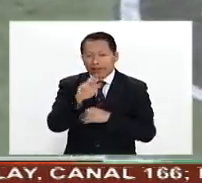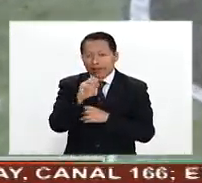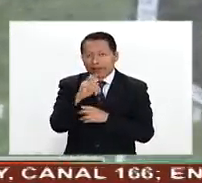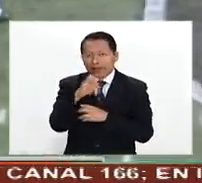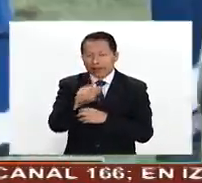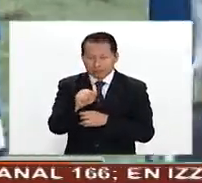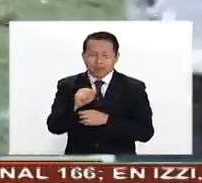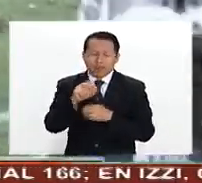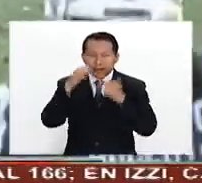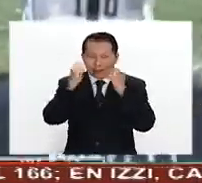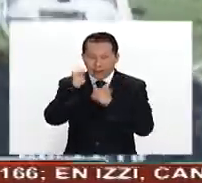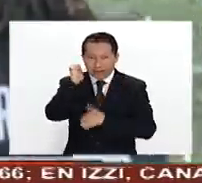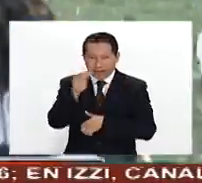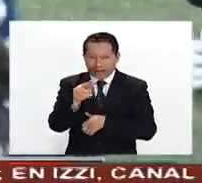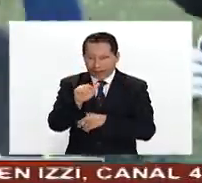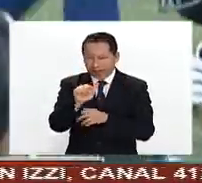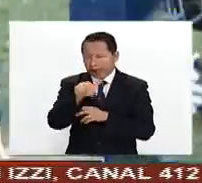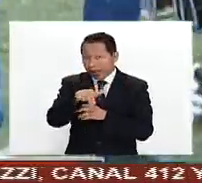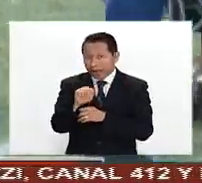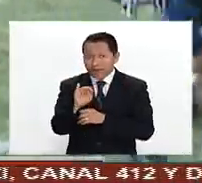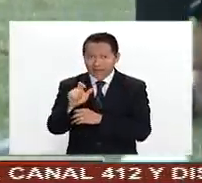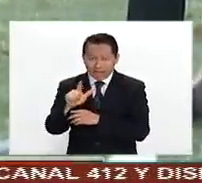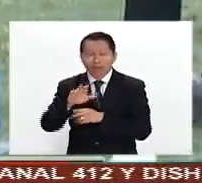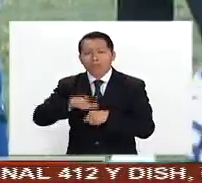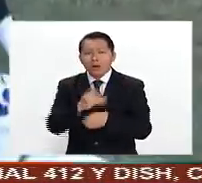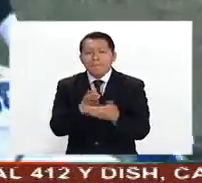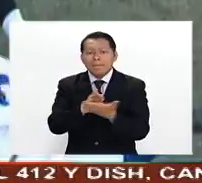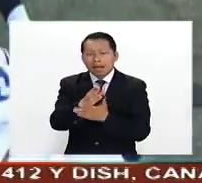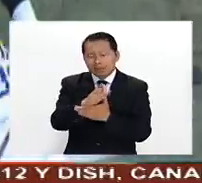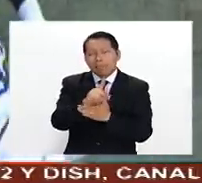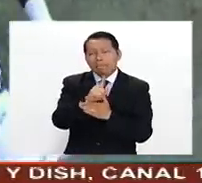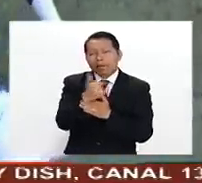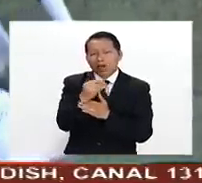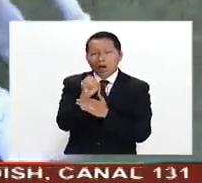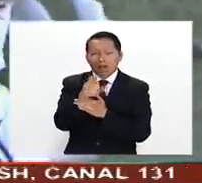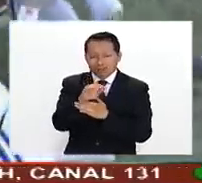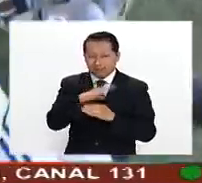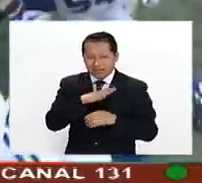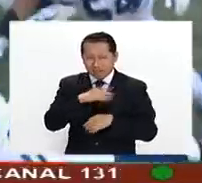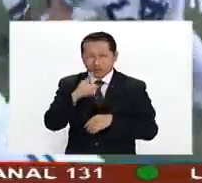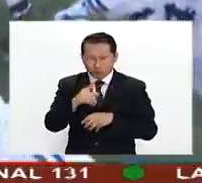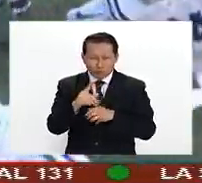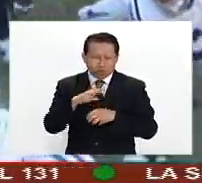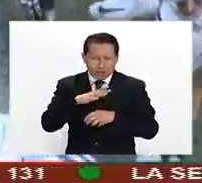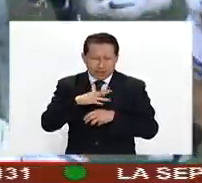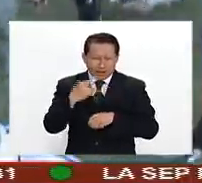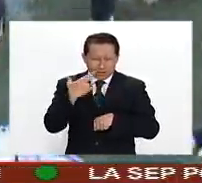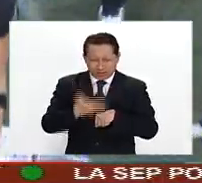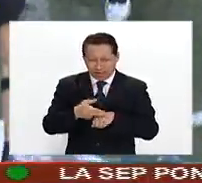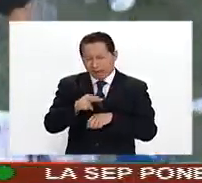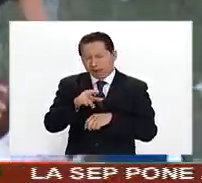en la NFL. Luego de haber conseguido el pase a playoffs, el quarterback Derek Carr sufrió una